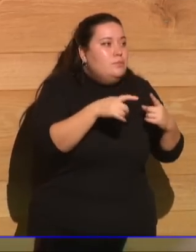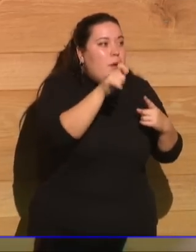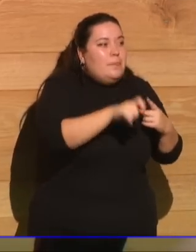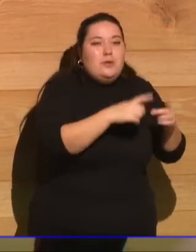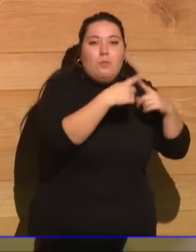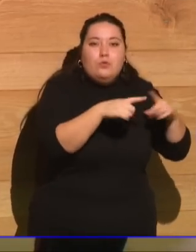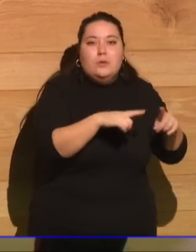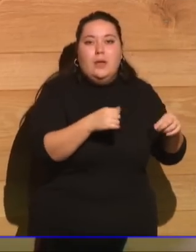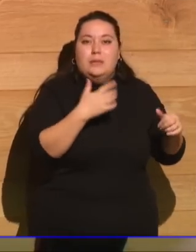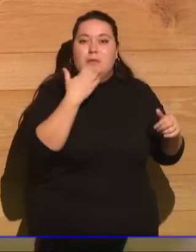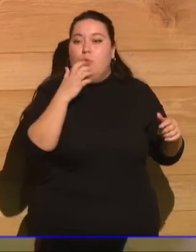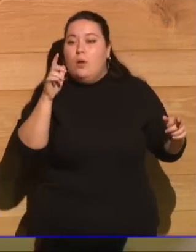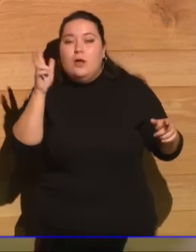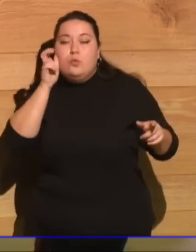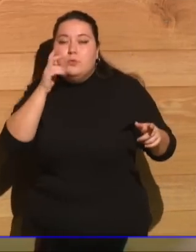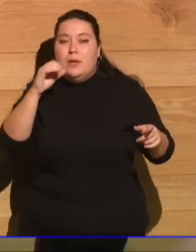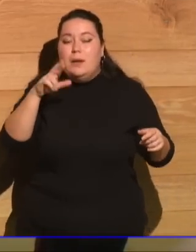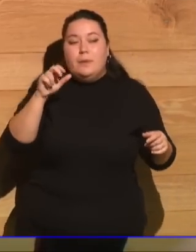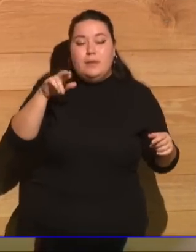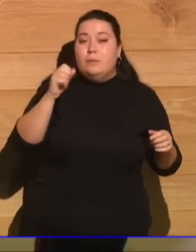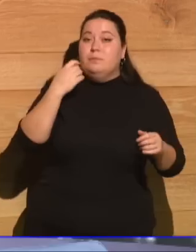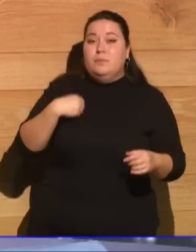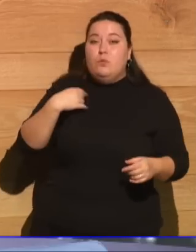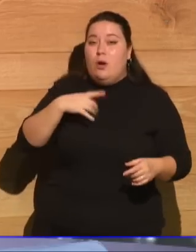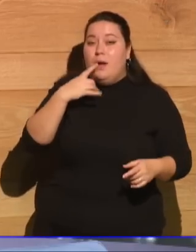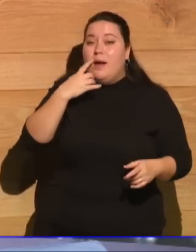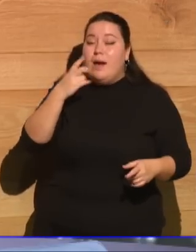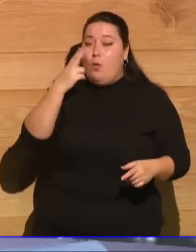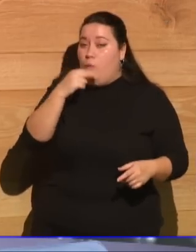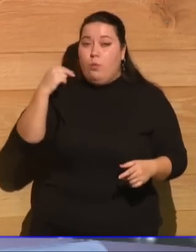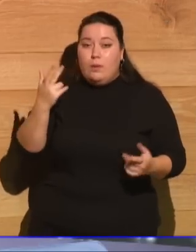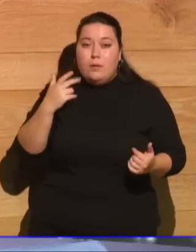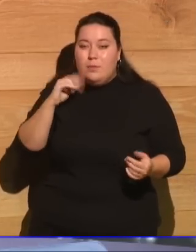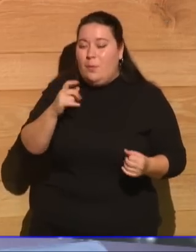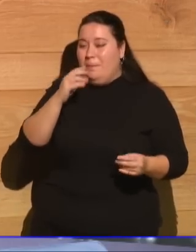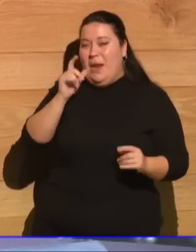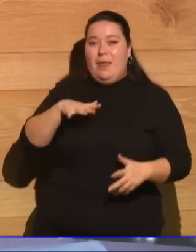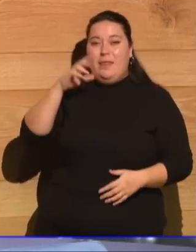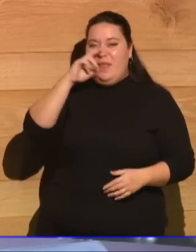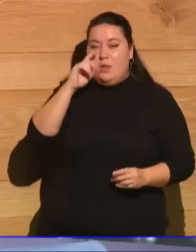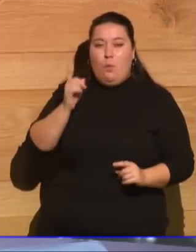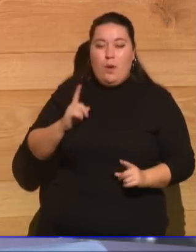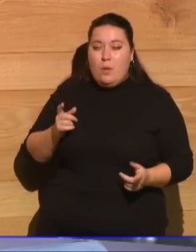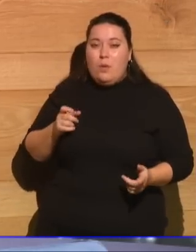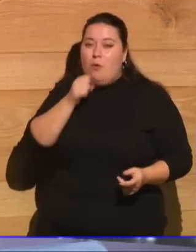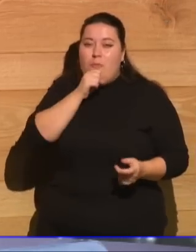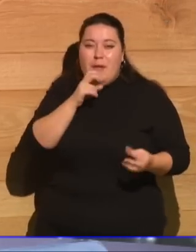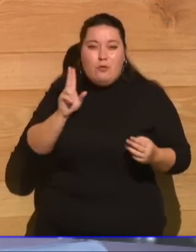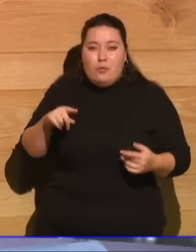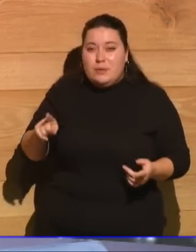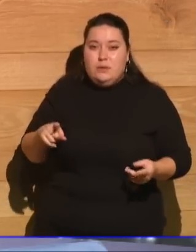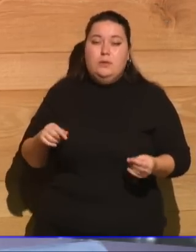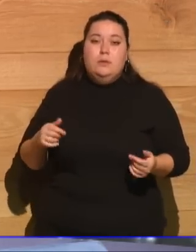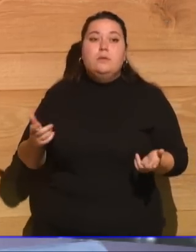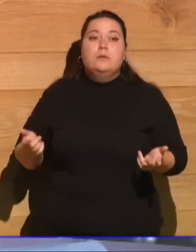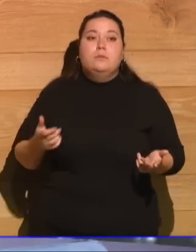Bueno, tú escuchas una peli de Carpenter, incluso Halloween, y no te parece antigua. Claro. Y de hecho esa música se recrea y se recrea y se recrea